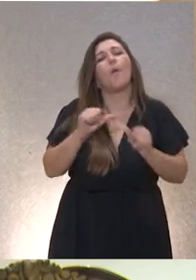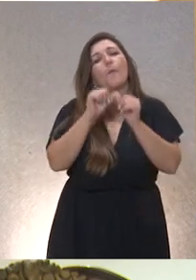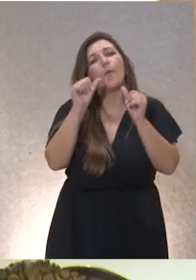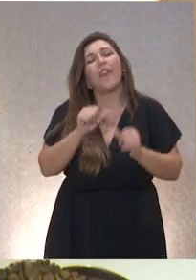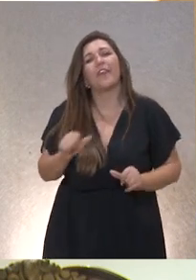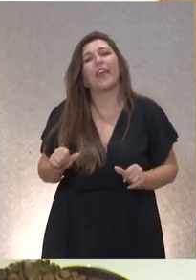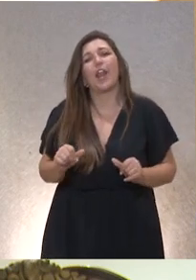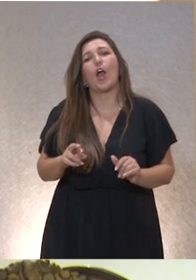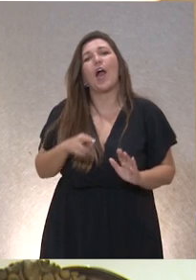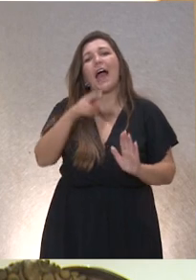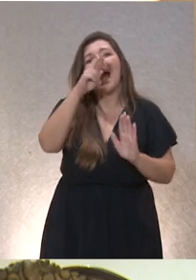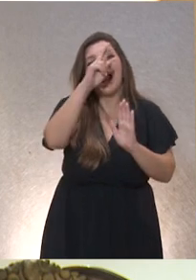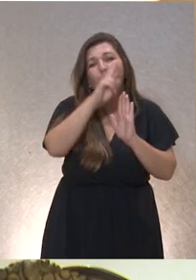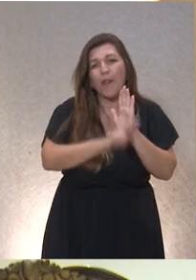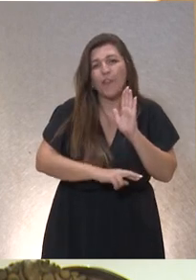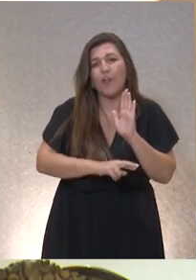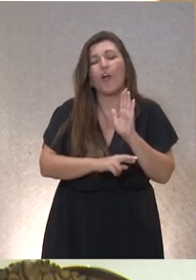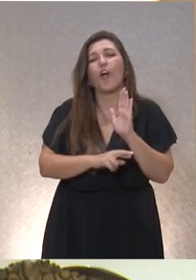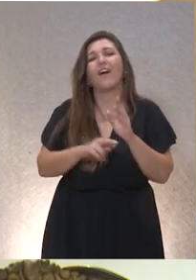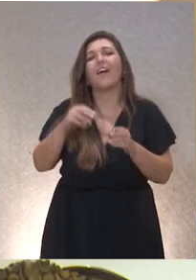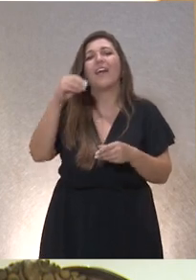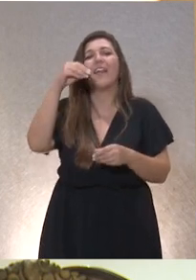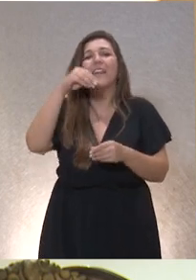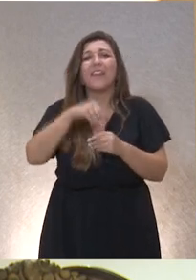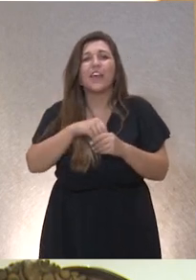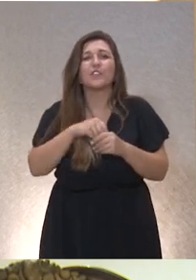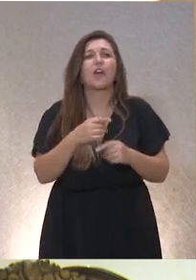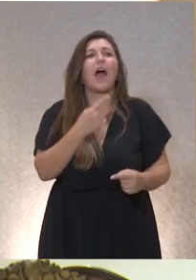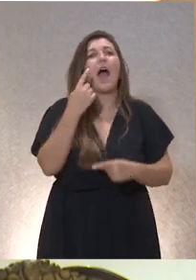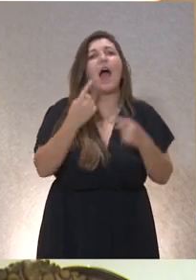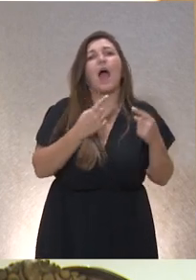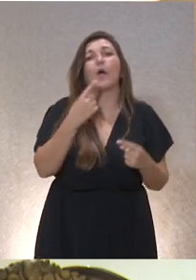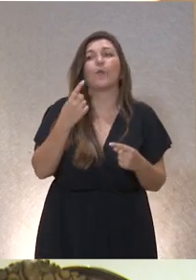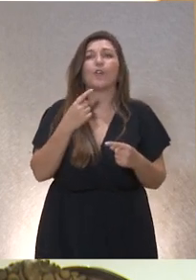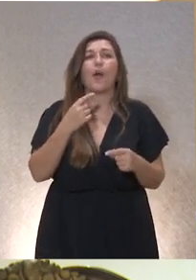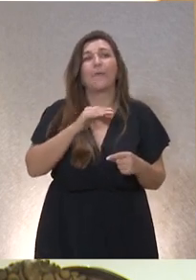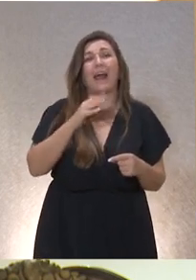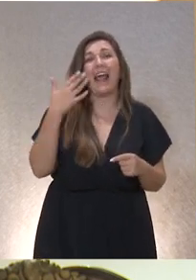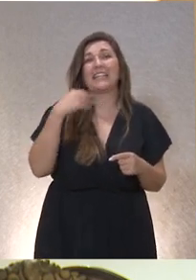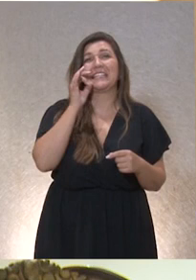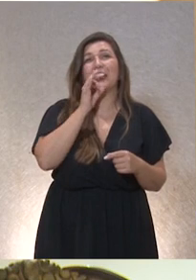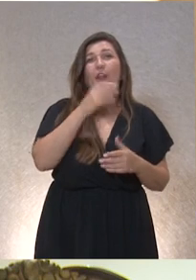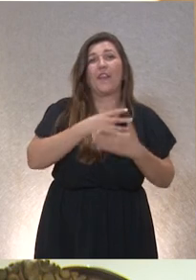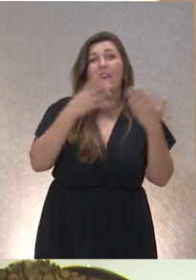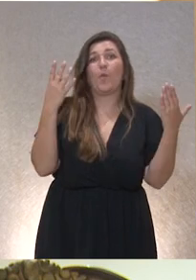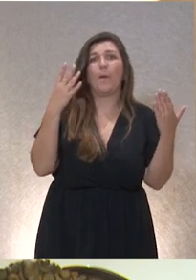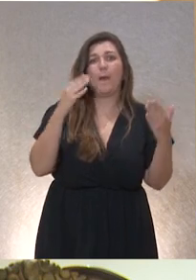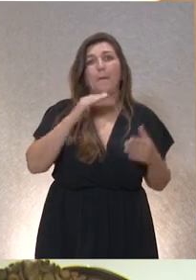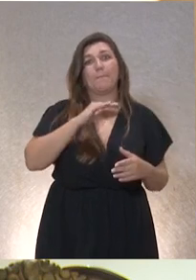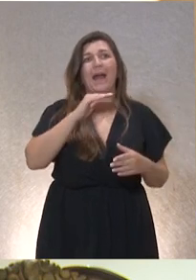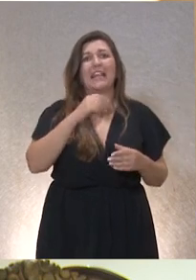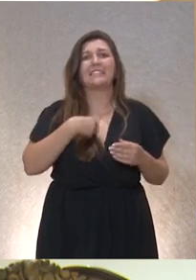regulación Eso sí amparado en evitar algunos males lo que en el siglo XIX se llamaba los males de la